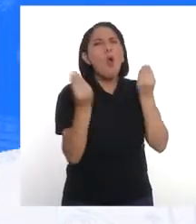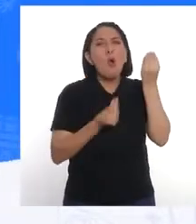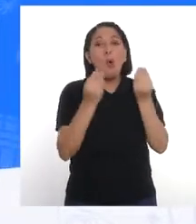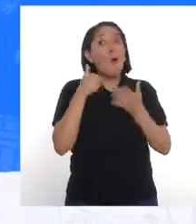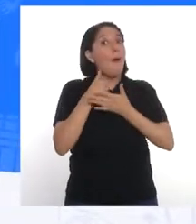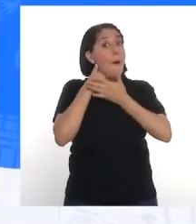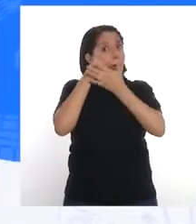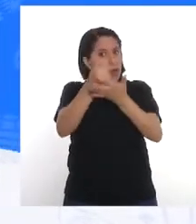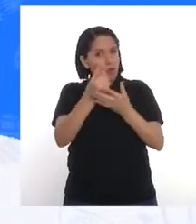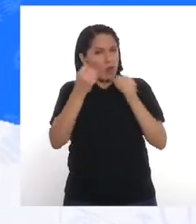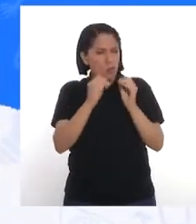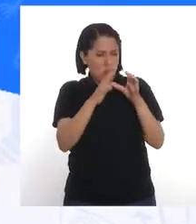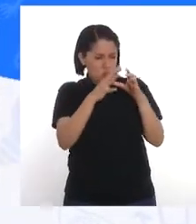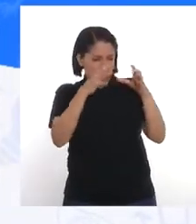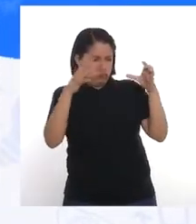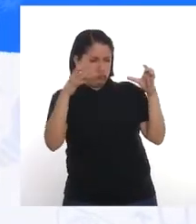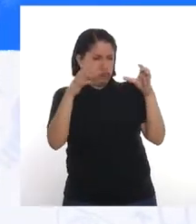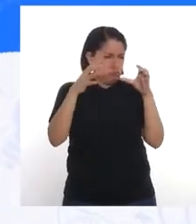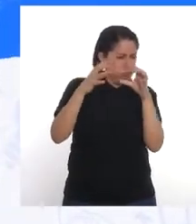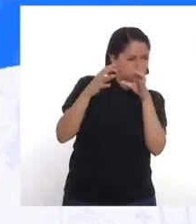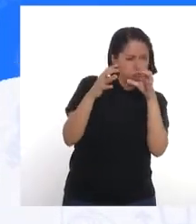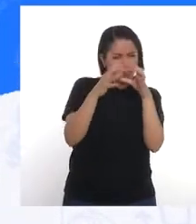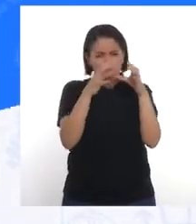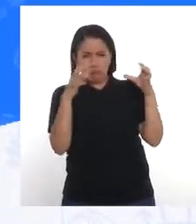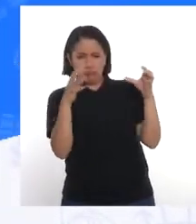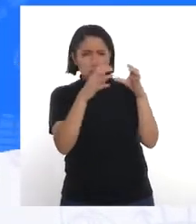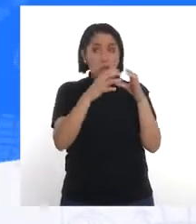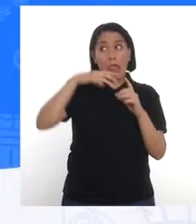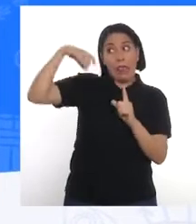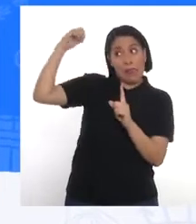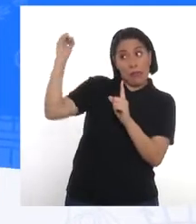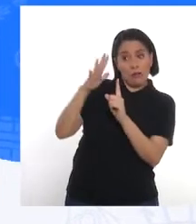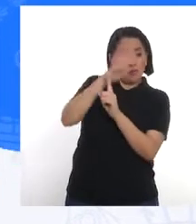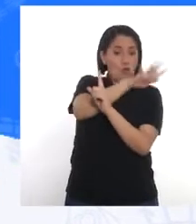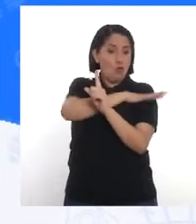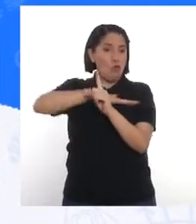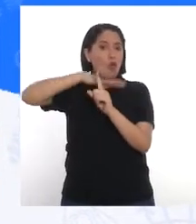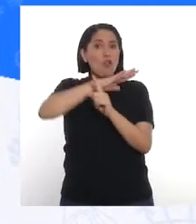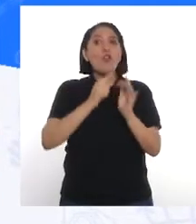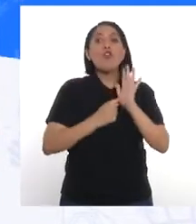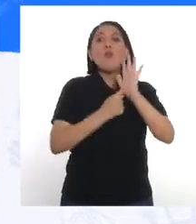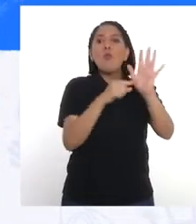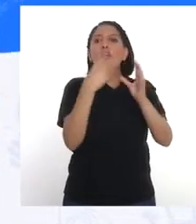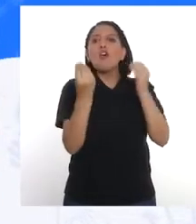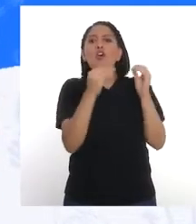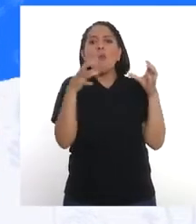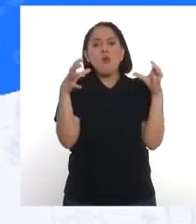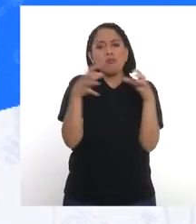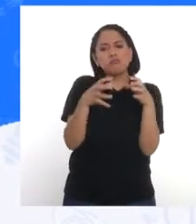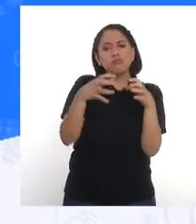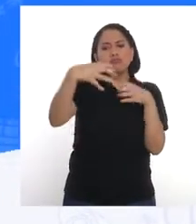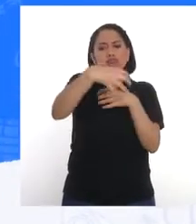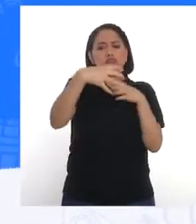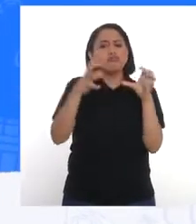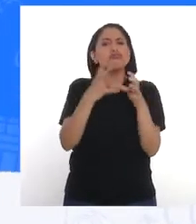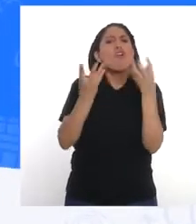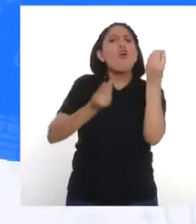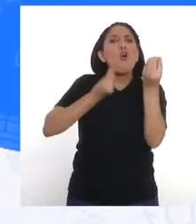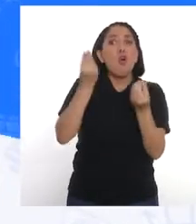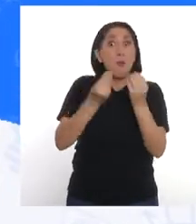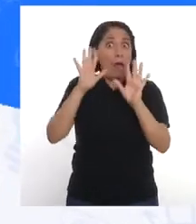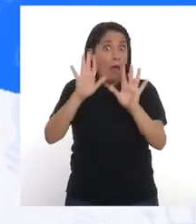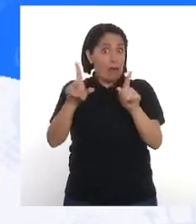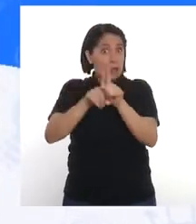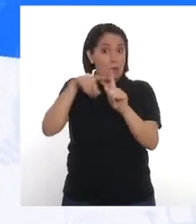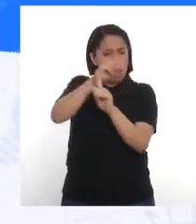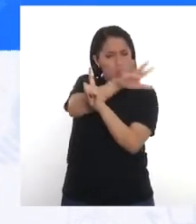para dar la sensación de volumen en el dibujo y la pintura. La luz y la sombra muestran la forma de los cuerpos. Además, la